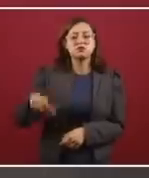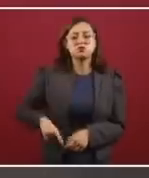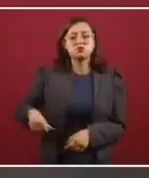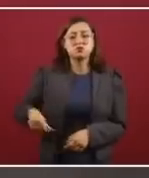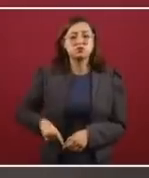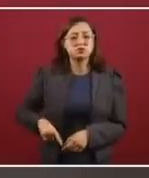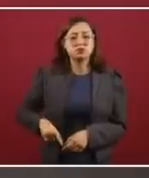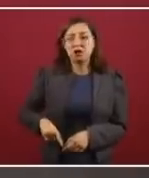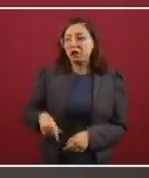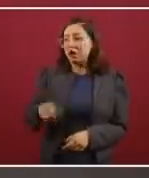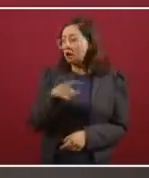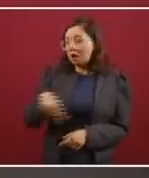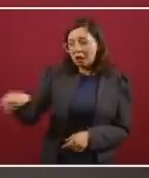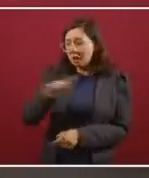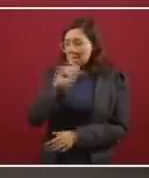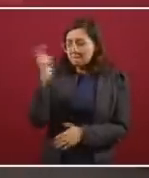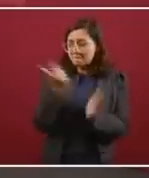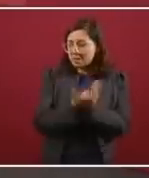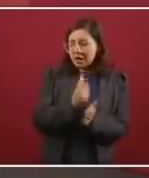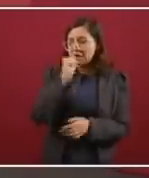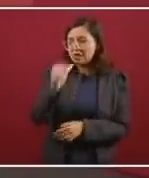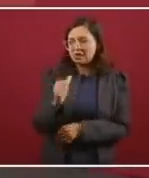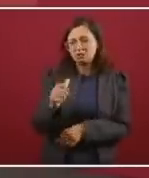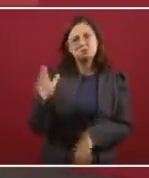Aumentar los impuestos